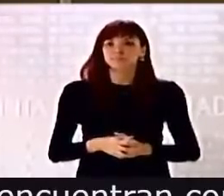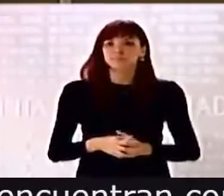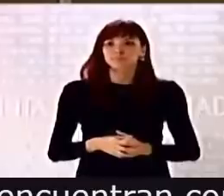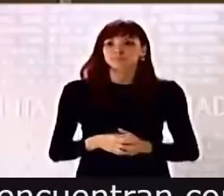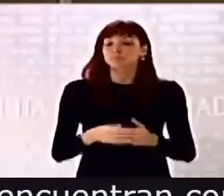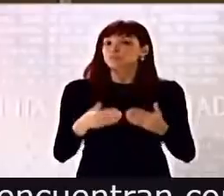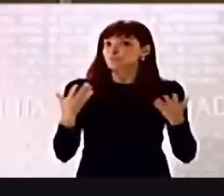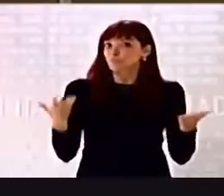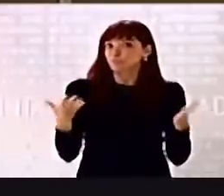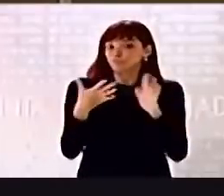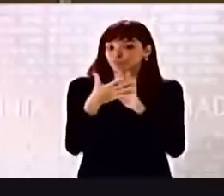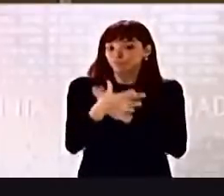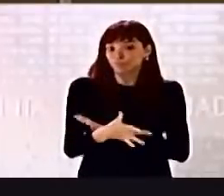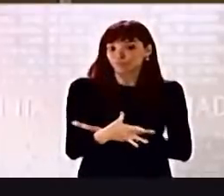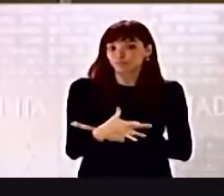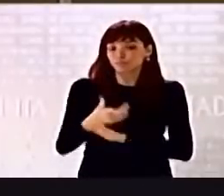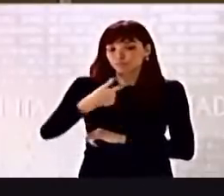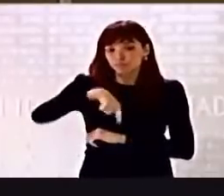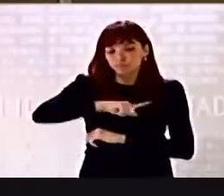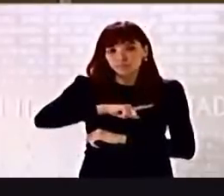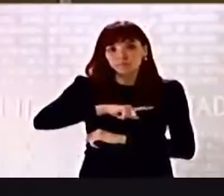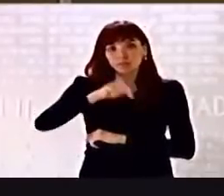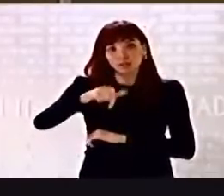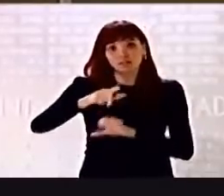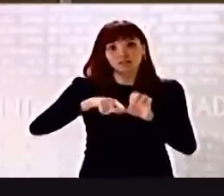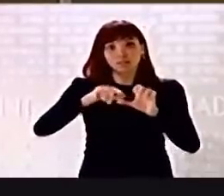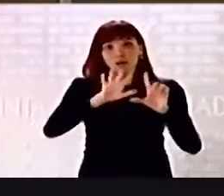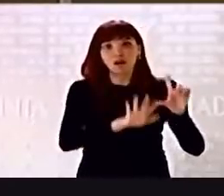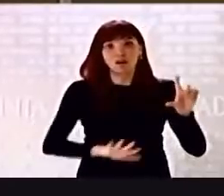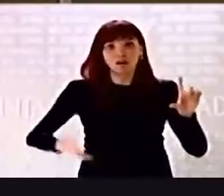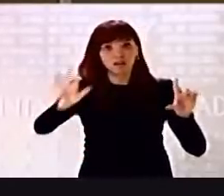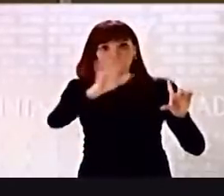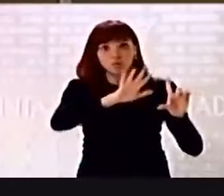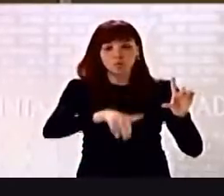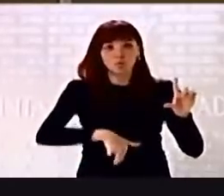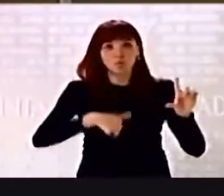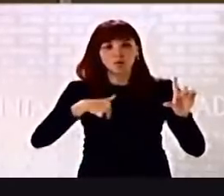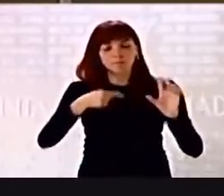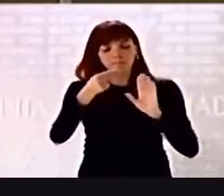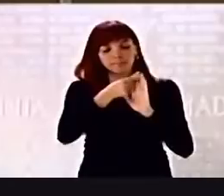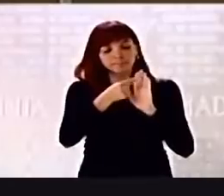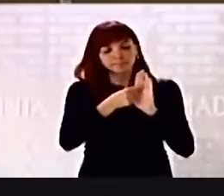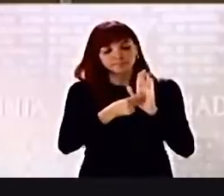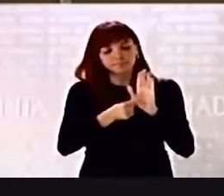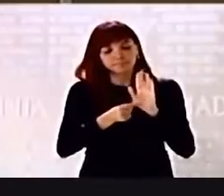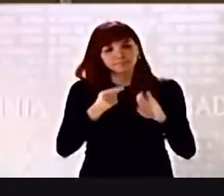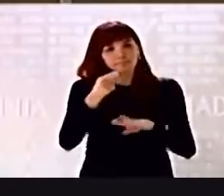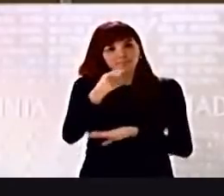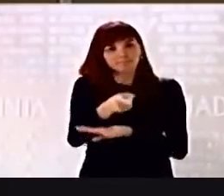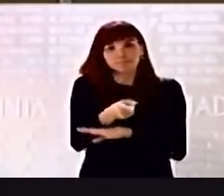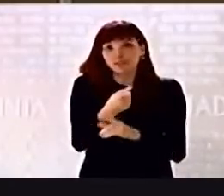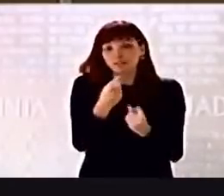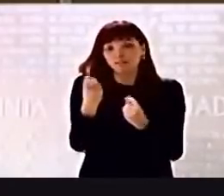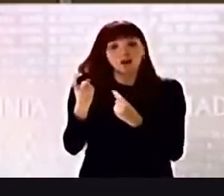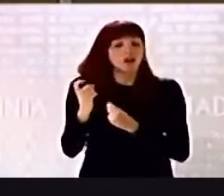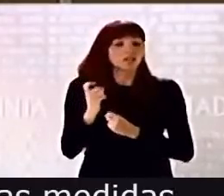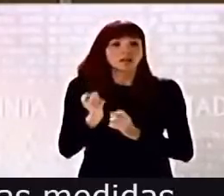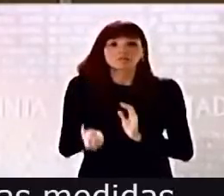Por lo tanto, estamos adoptando en Extremadura todas las medidas